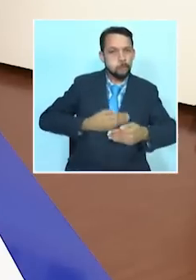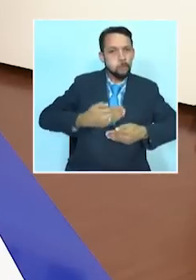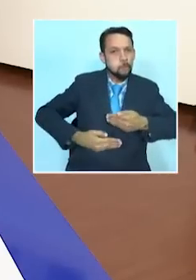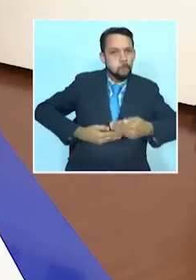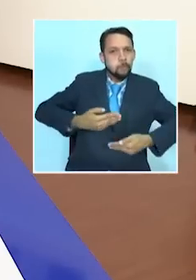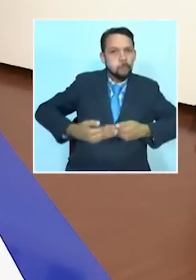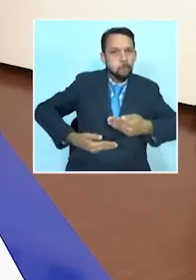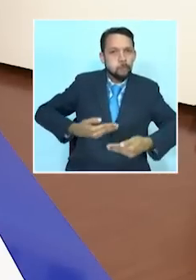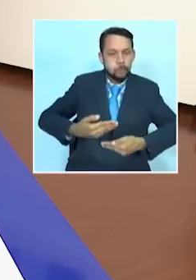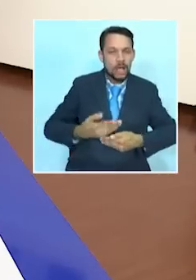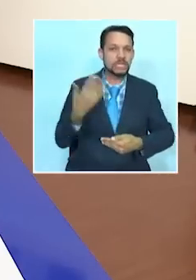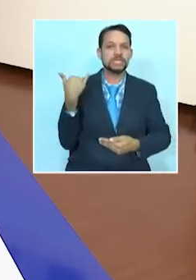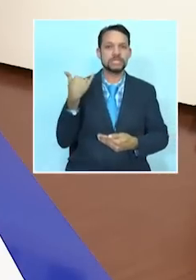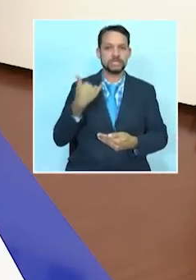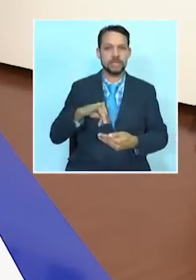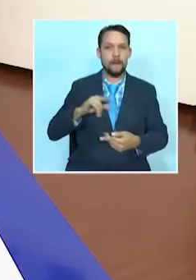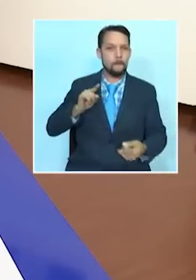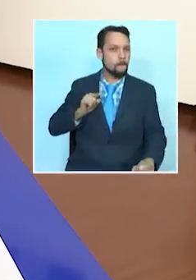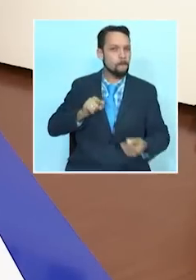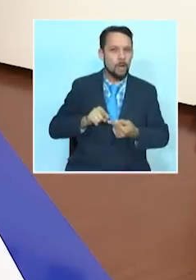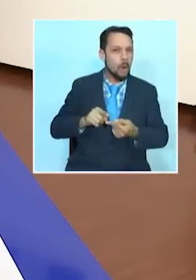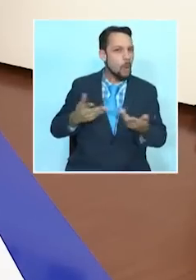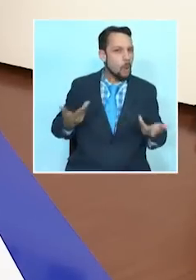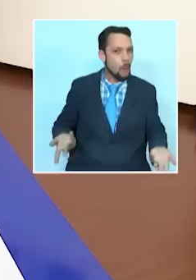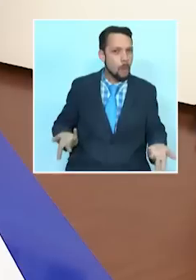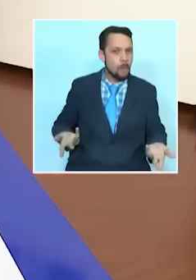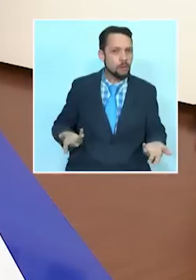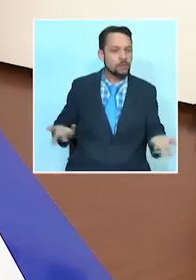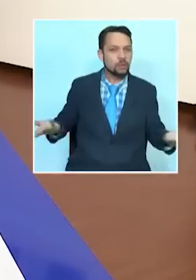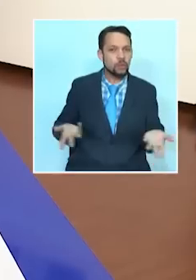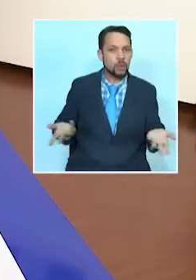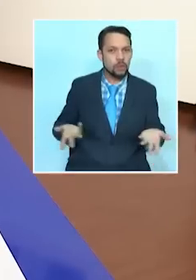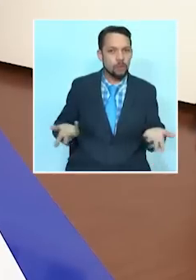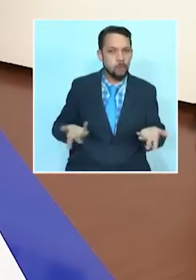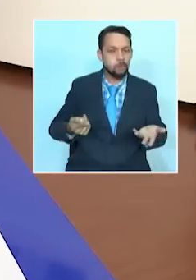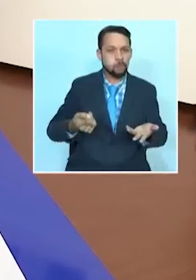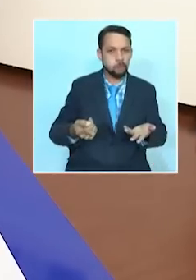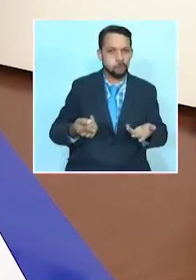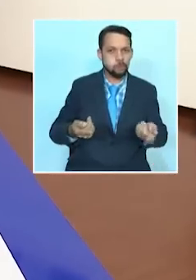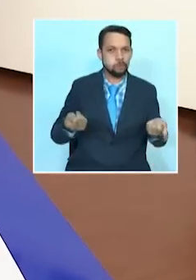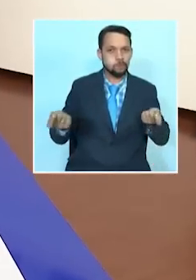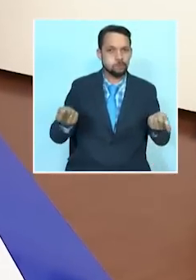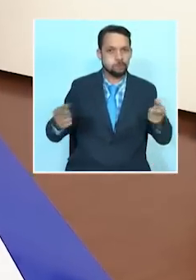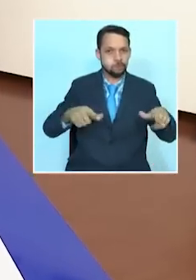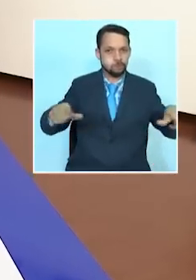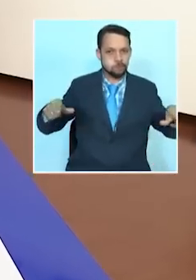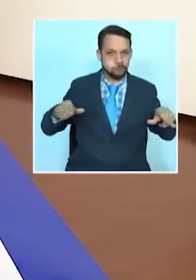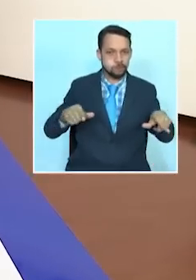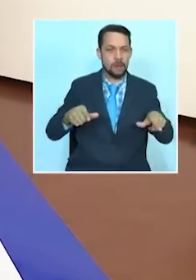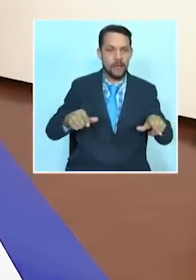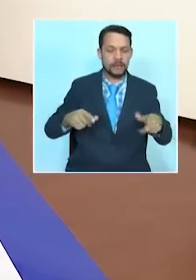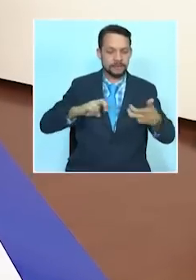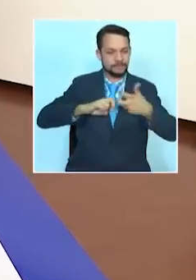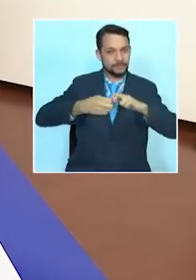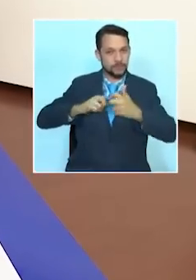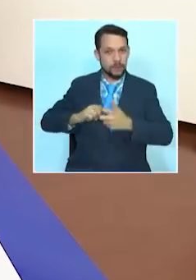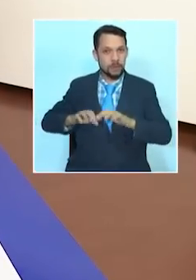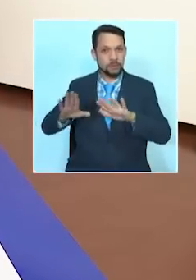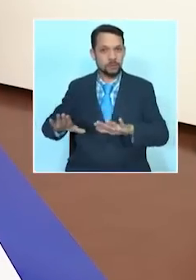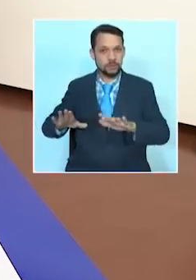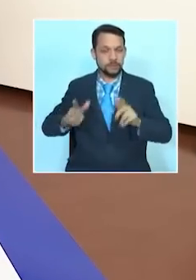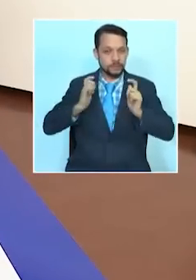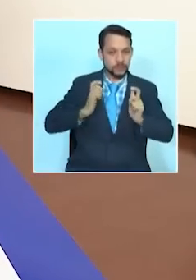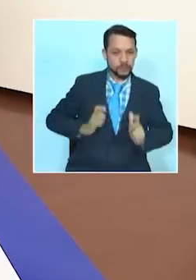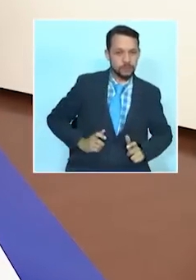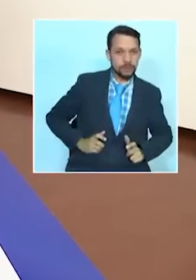situación hemos visto muy de cerca lo que se producen en este tipo de de patologías y de tratamientos